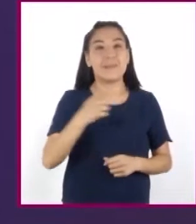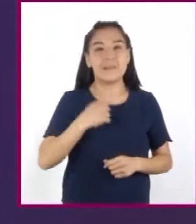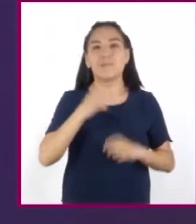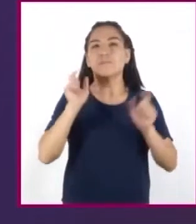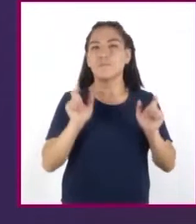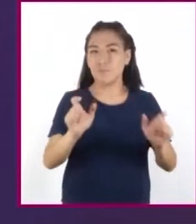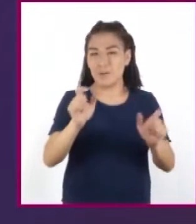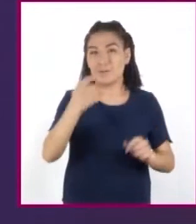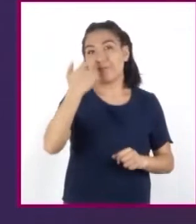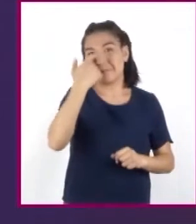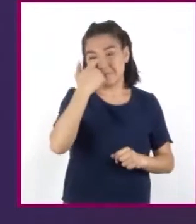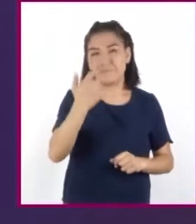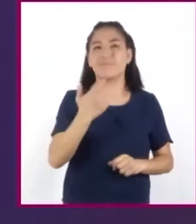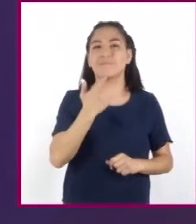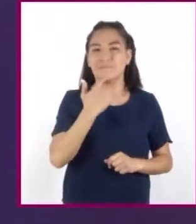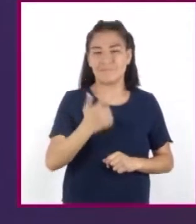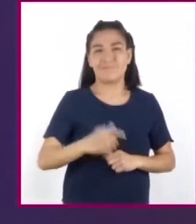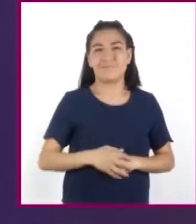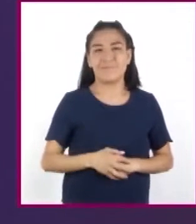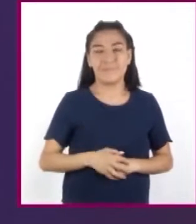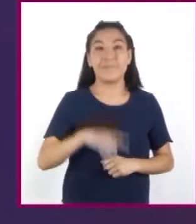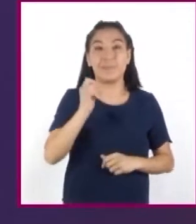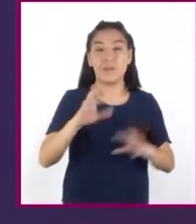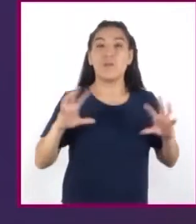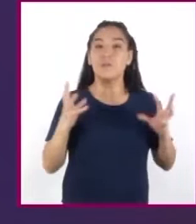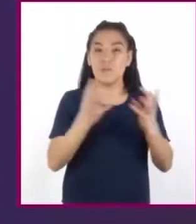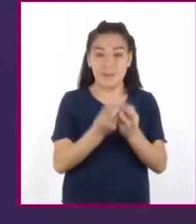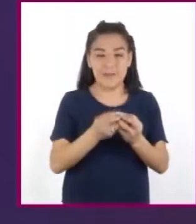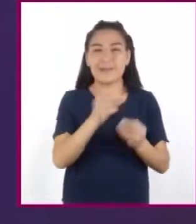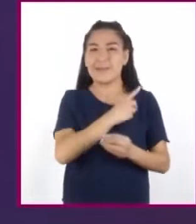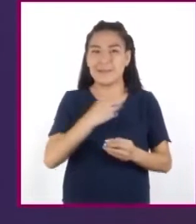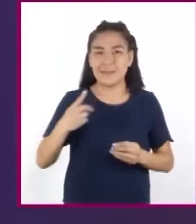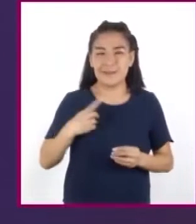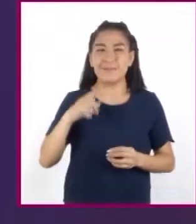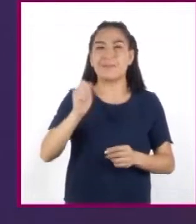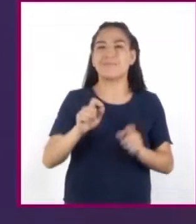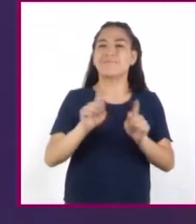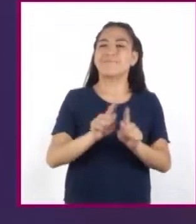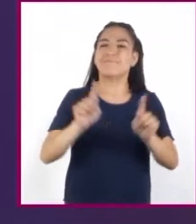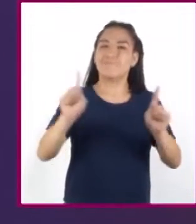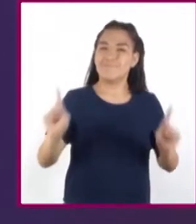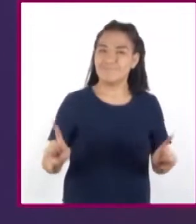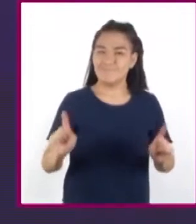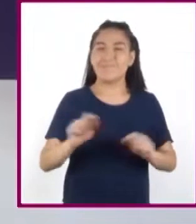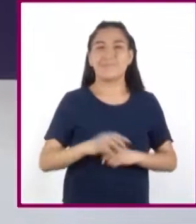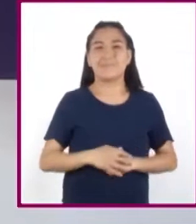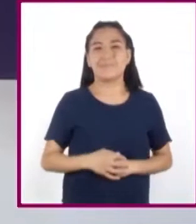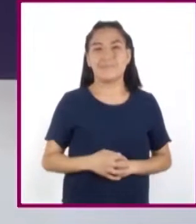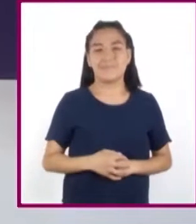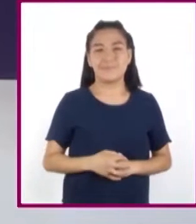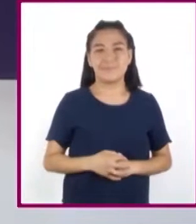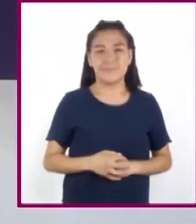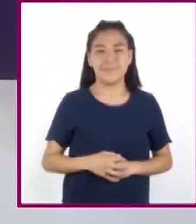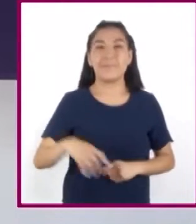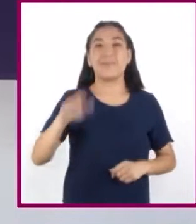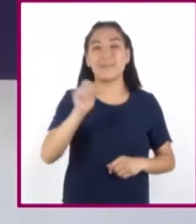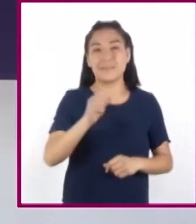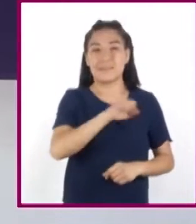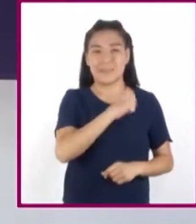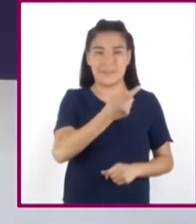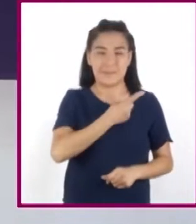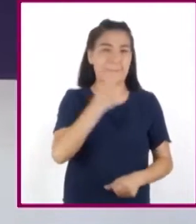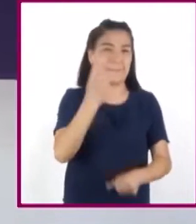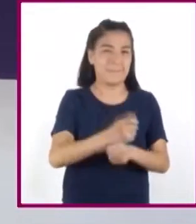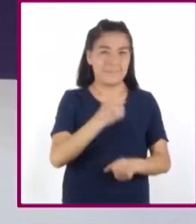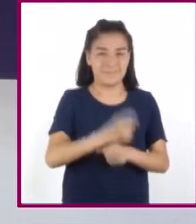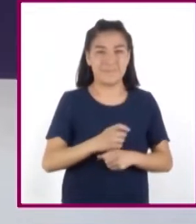proteja nariz y boca. Y aunque juntos, guardar y pedir la sana distancia. La salud es lo